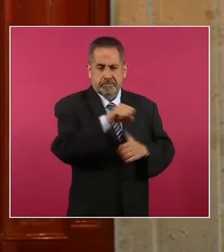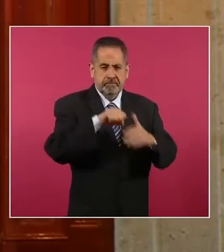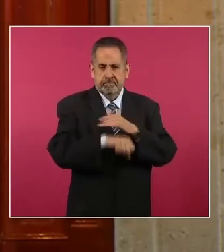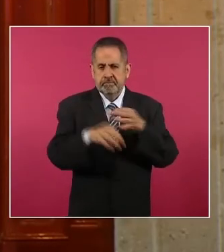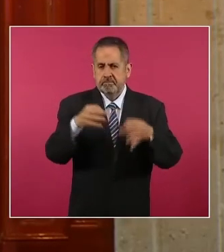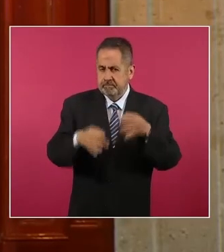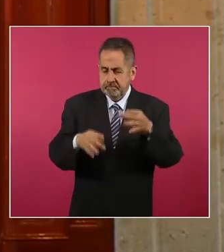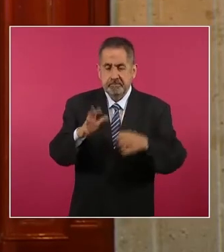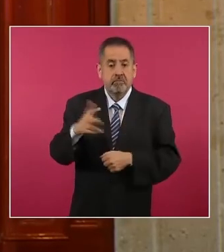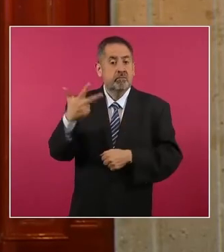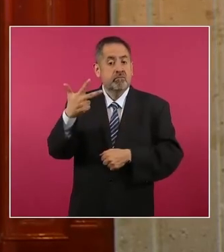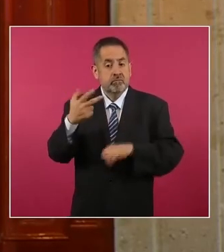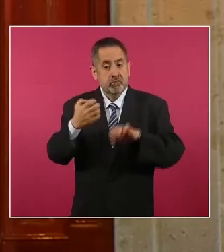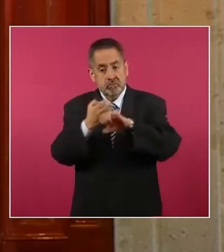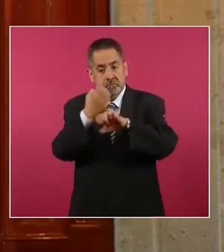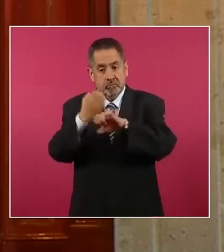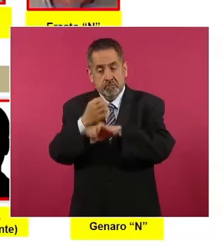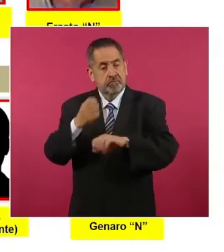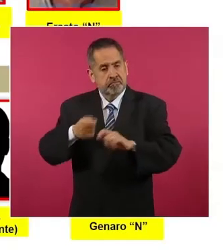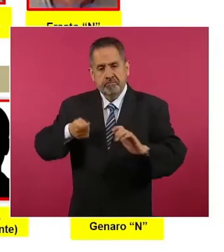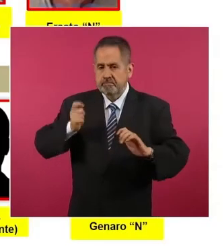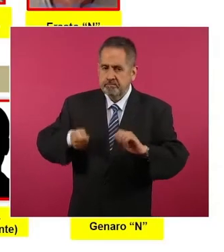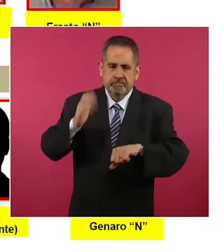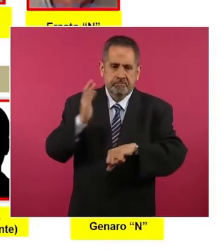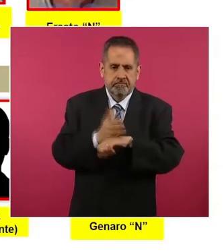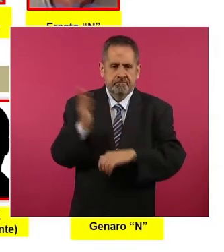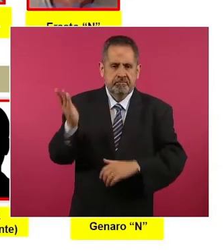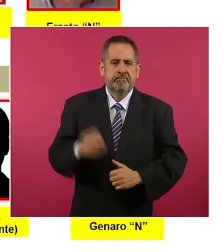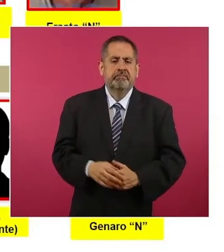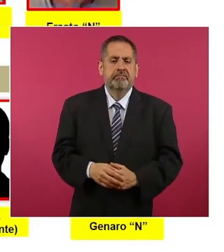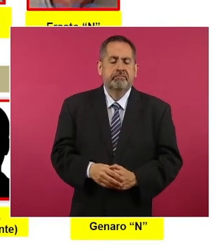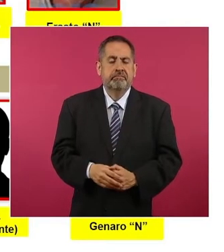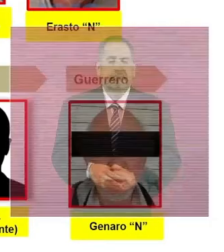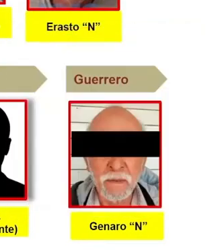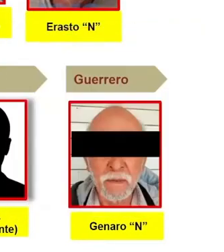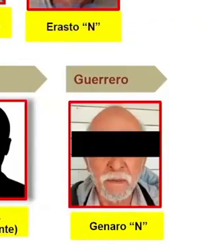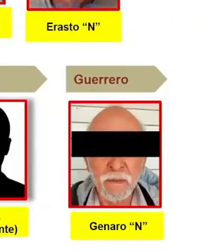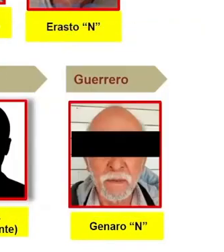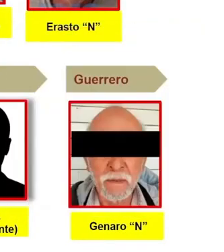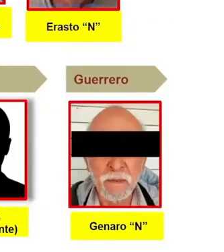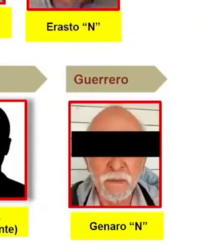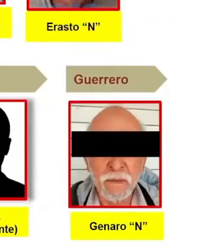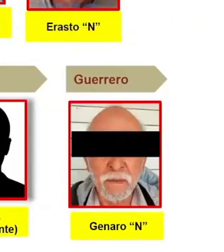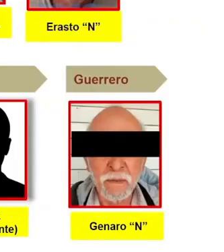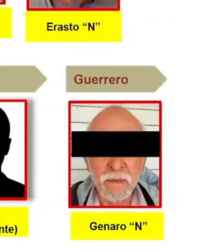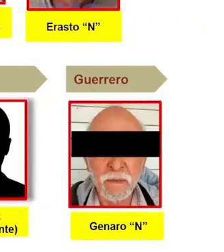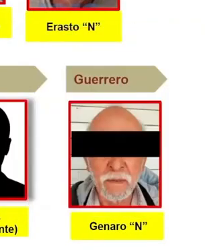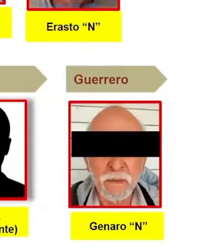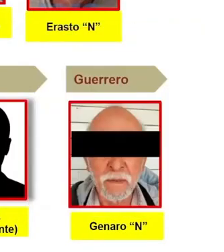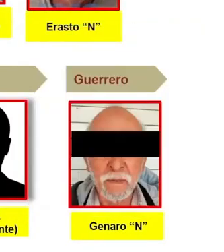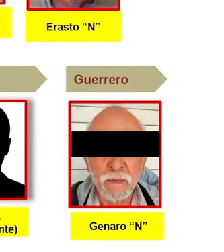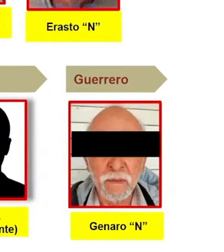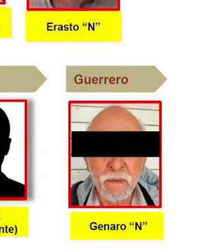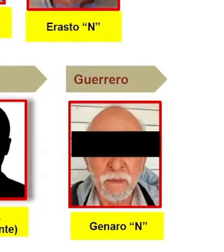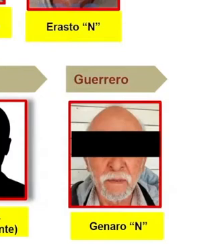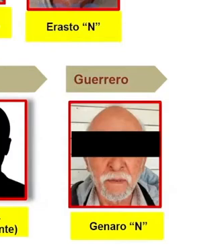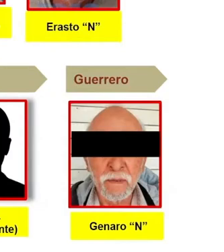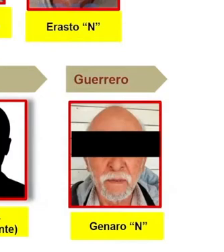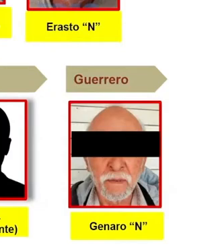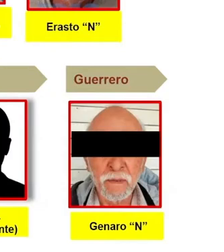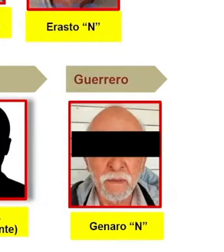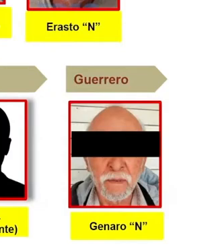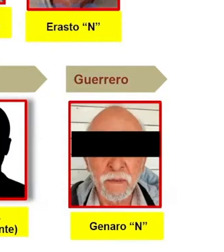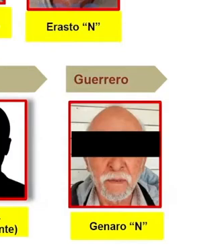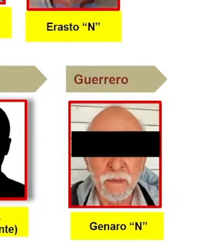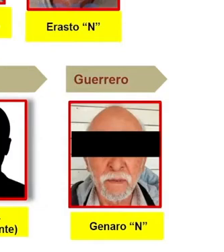sentenciados en diferentes entidades, esto entre el 13 y el 19 de octubre. En Baja California, tres detenidos,